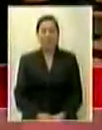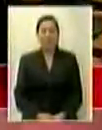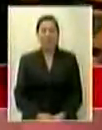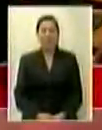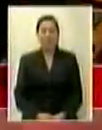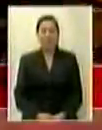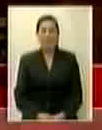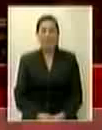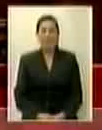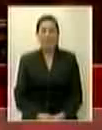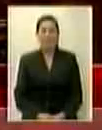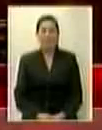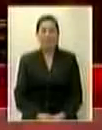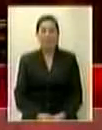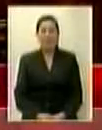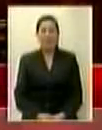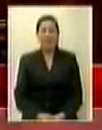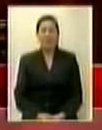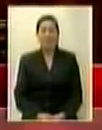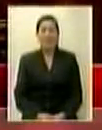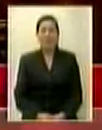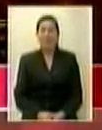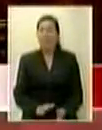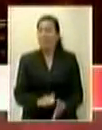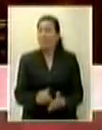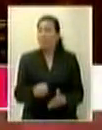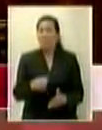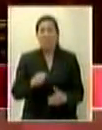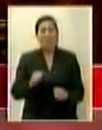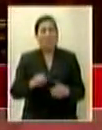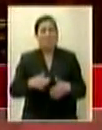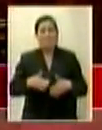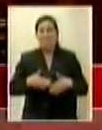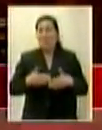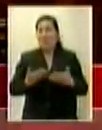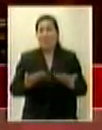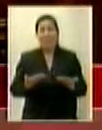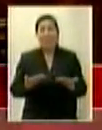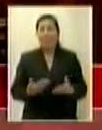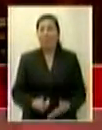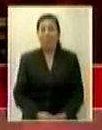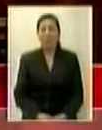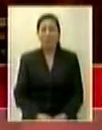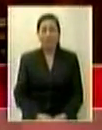Para culminar, todo ello no hubiese sido posible